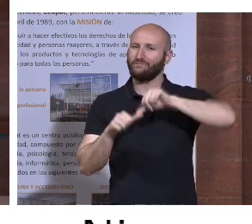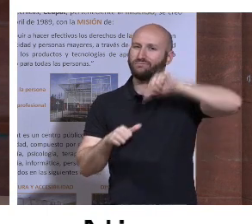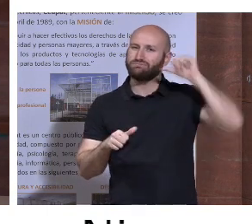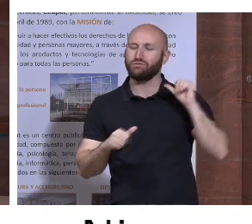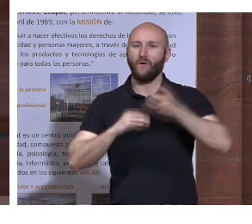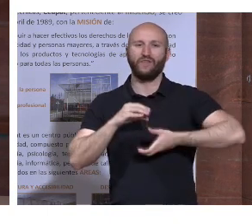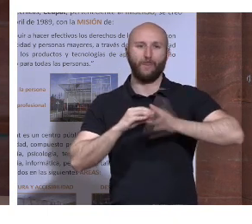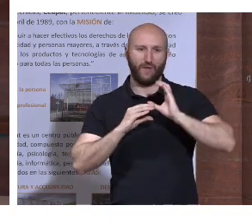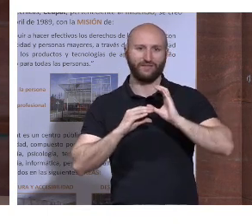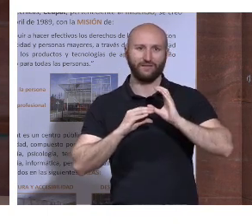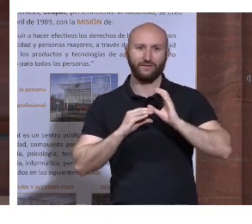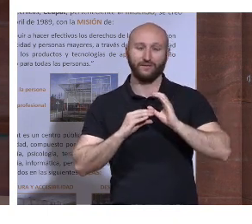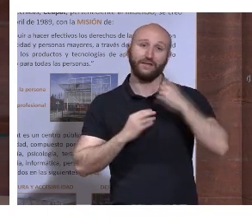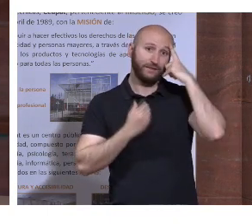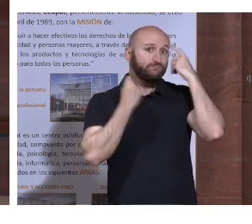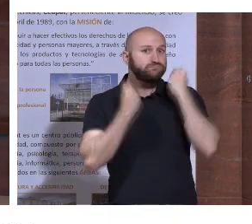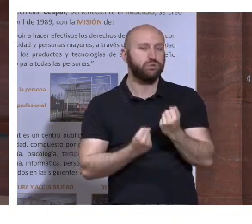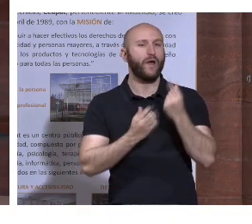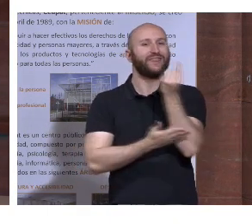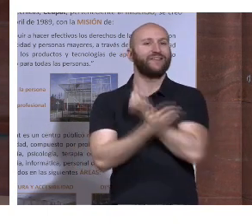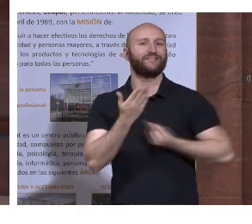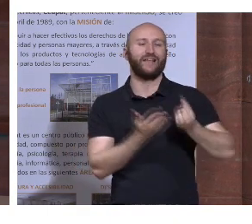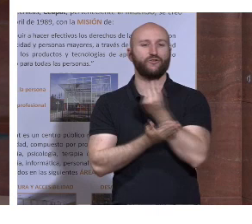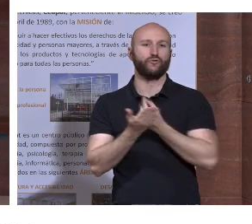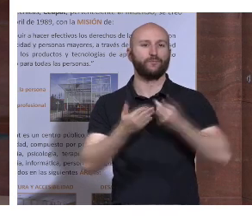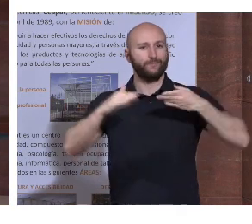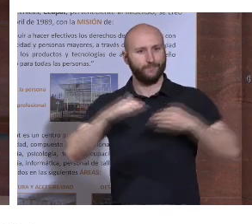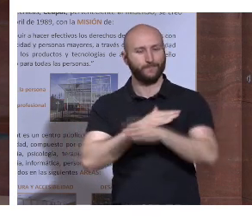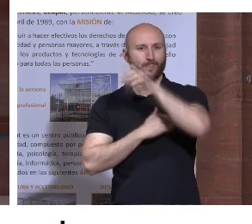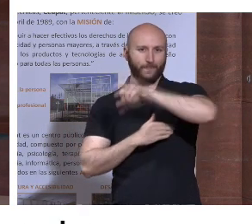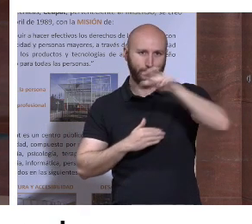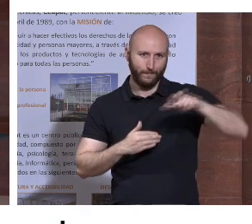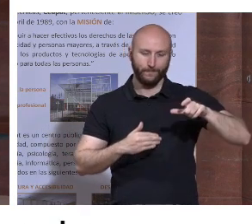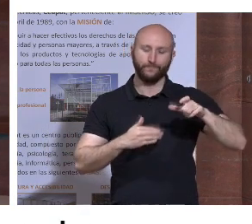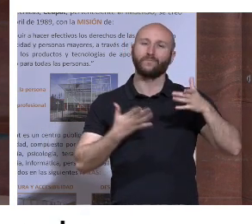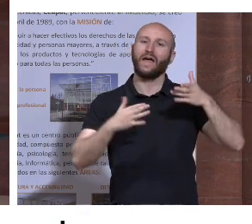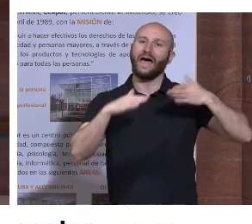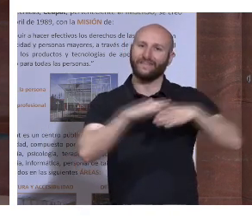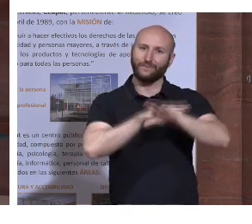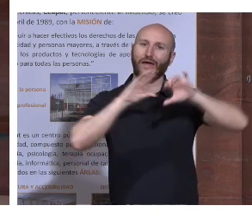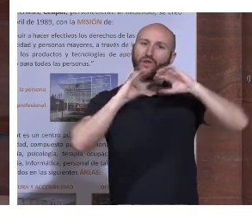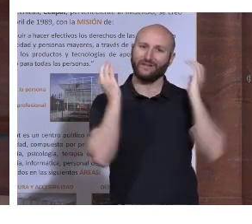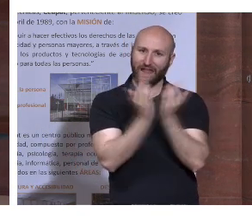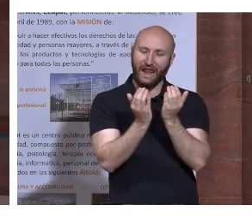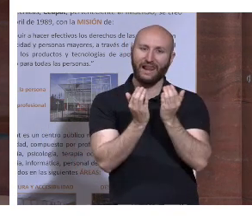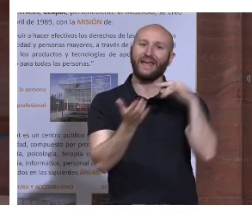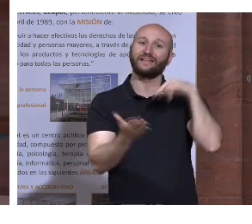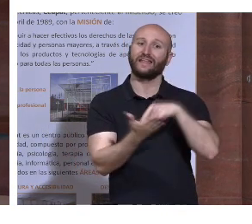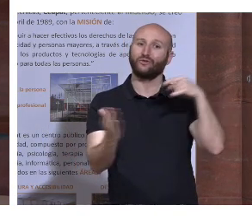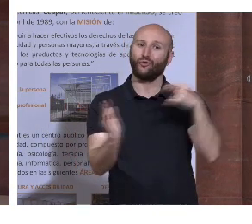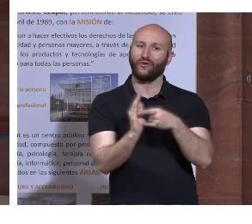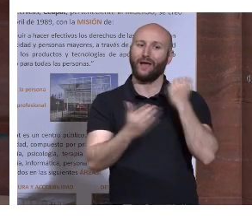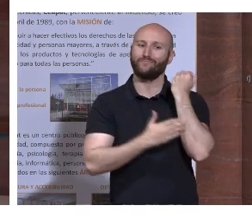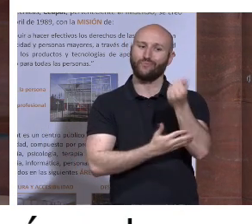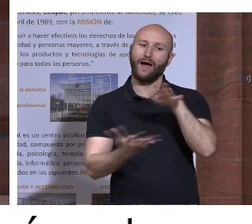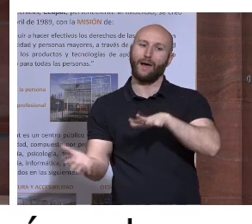CEAPAT. Es experta en diseño para todas las personas, accesibilidad universal y tecnologías de apoyo